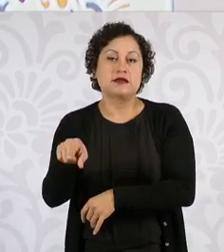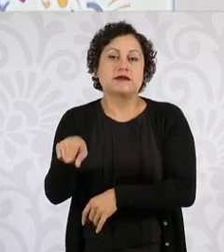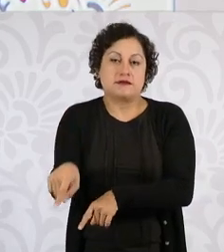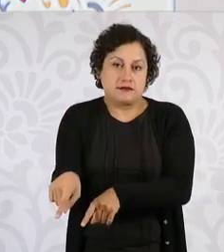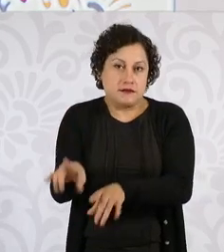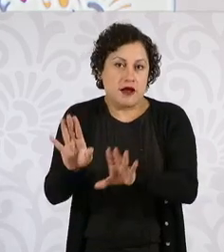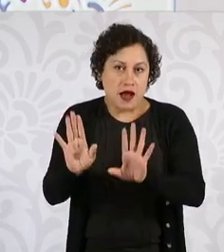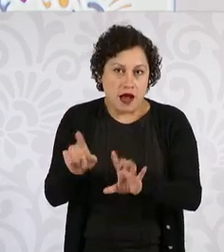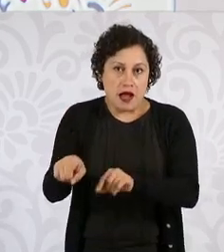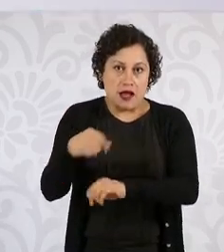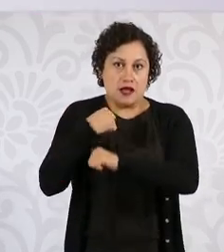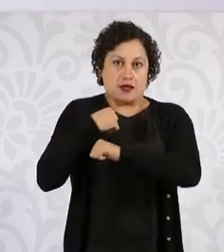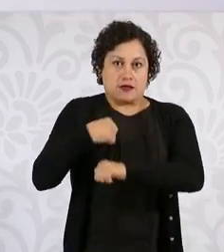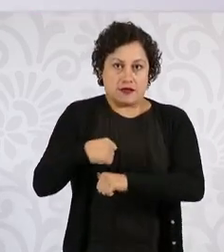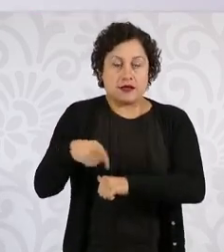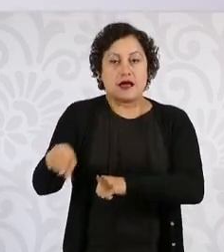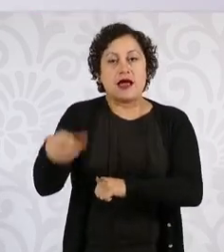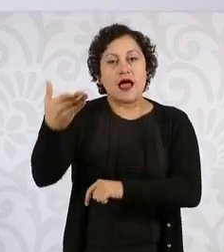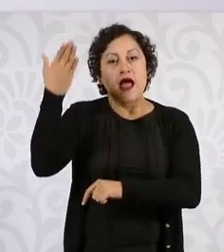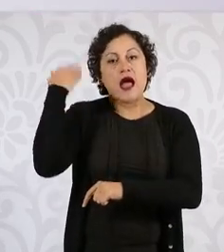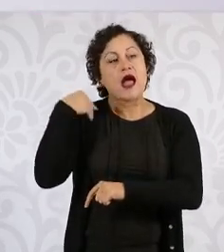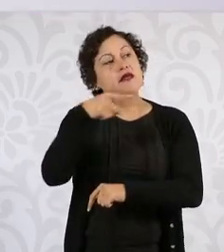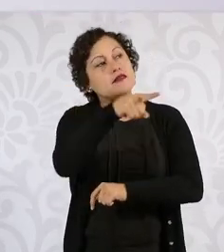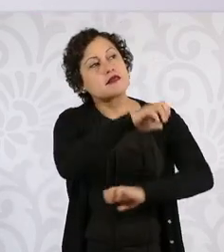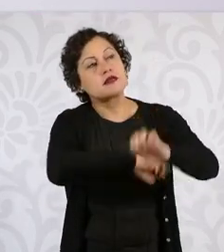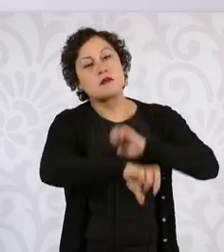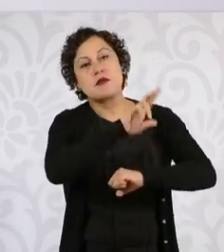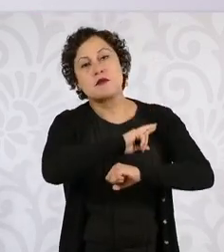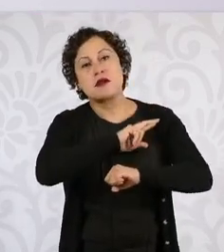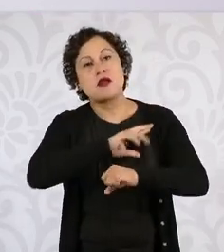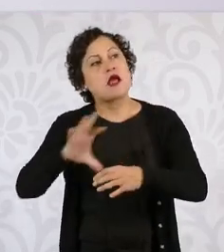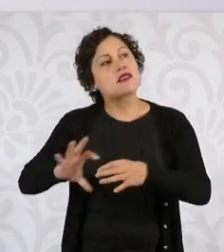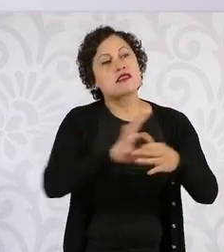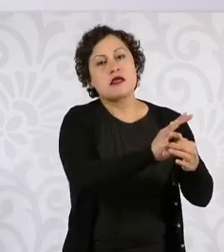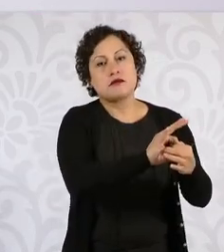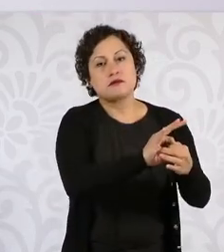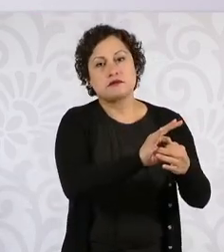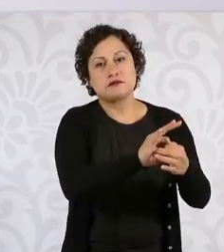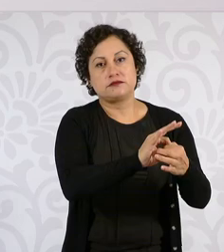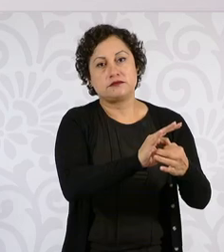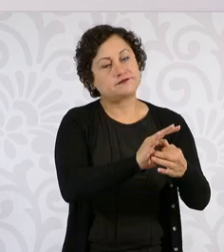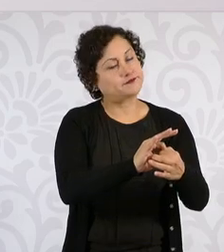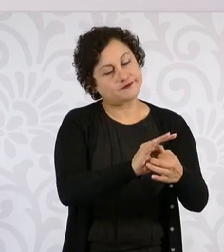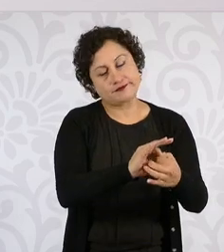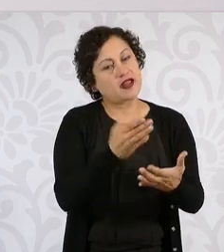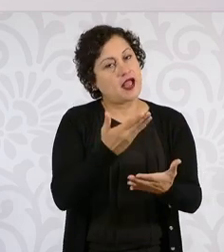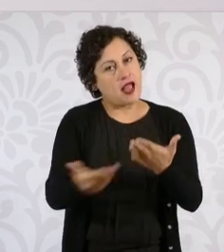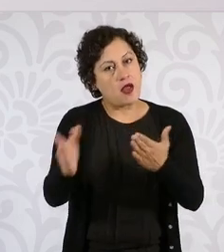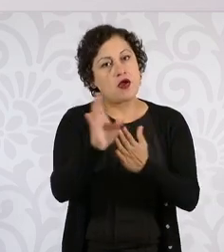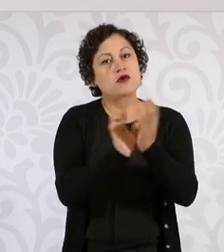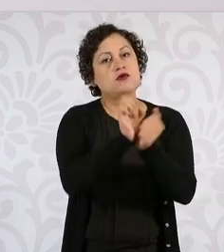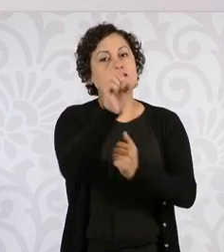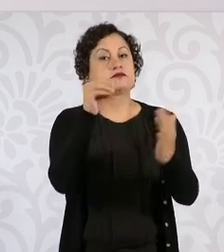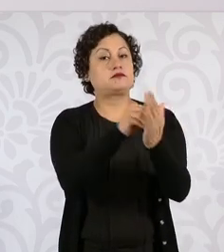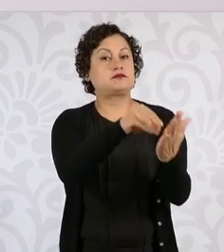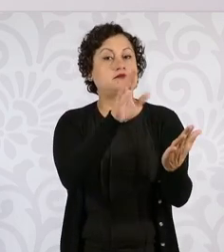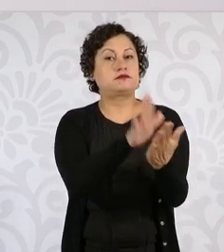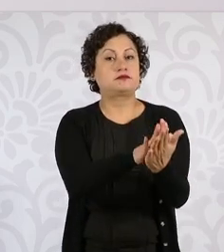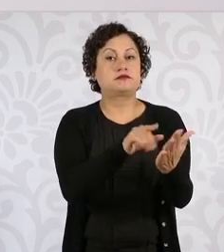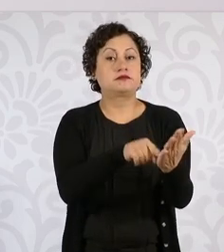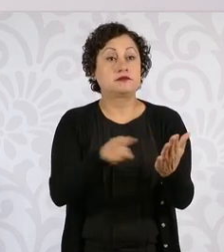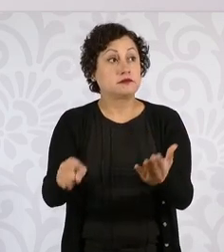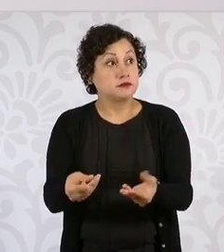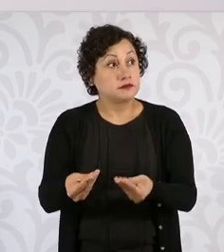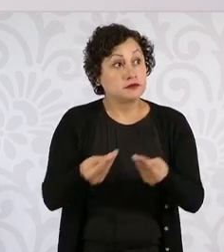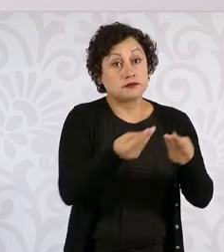tienen preponderancia por una serie de reglas, ahora la Constitución dice no, tiene preponderancia Comisión Federal de